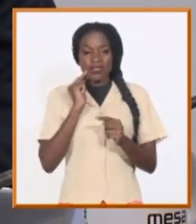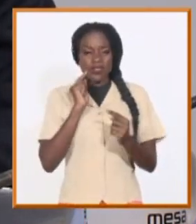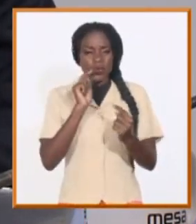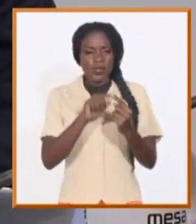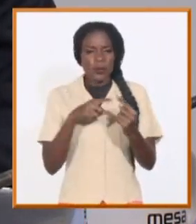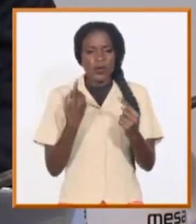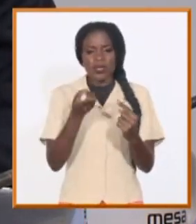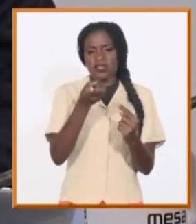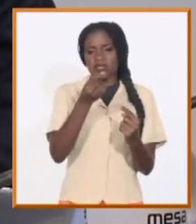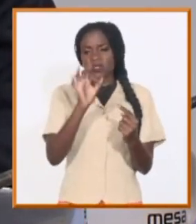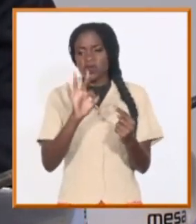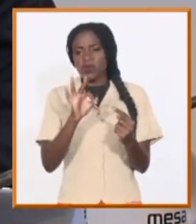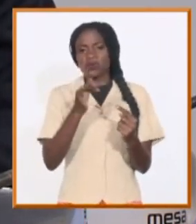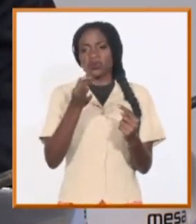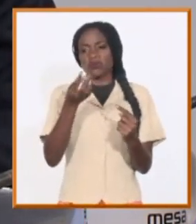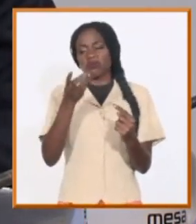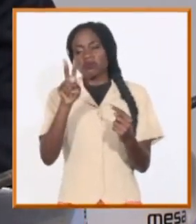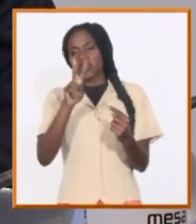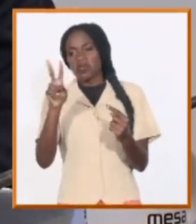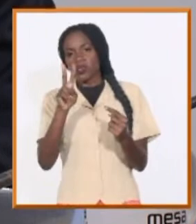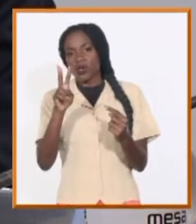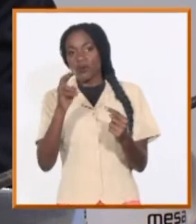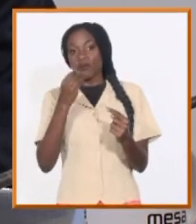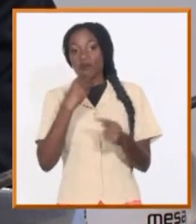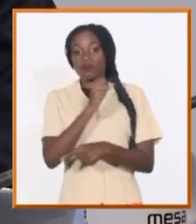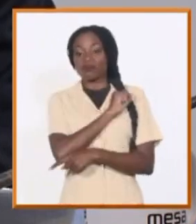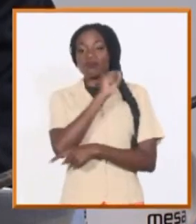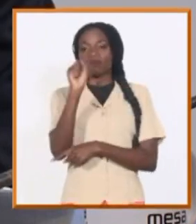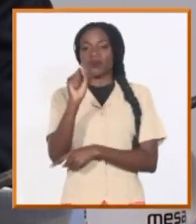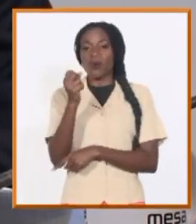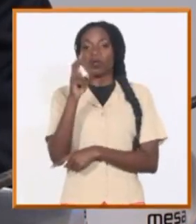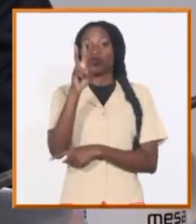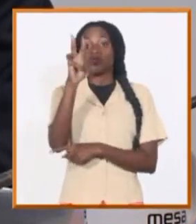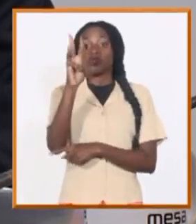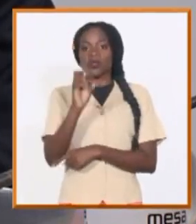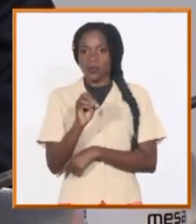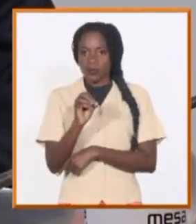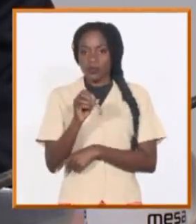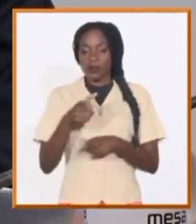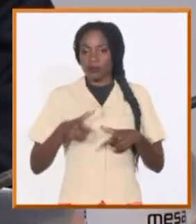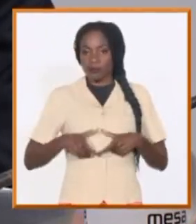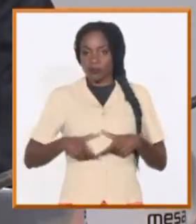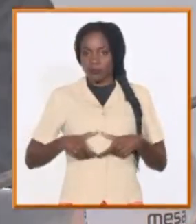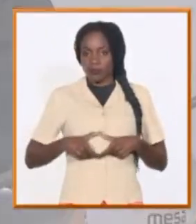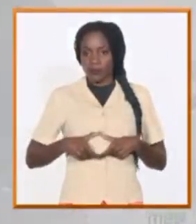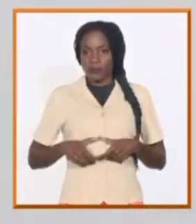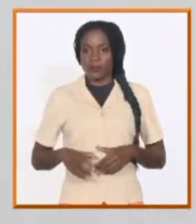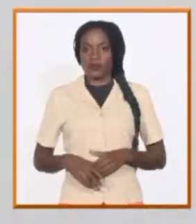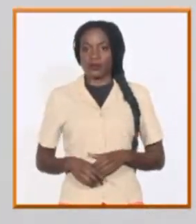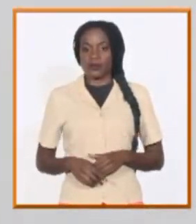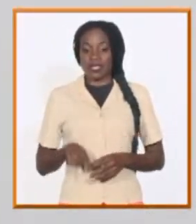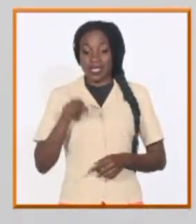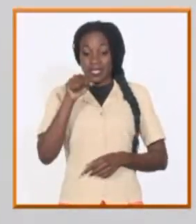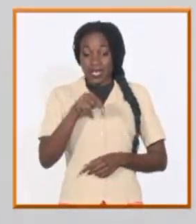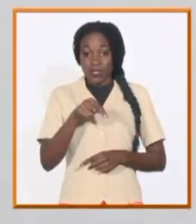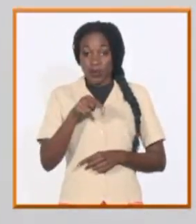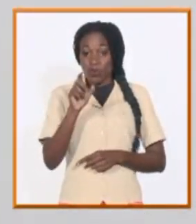alcanzan 30 títulos. Y esos 30